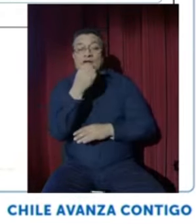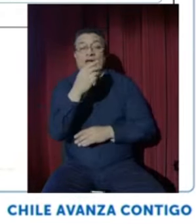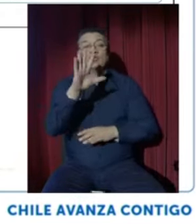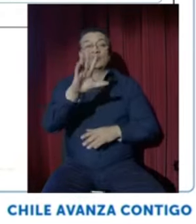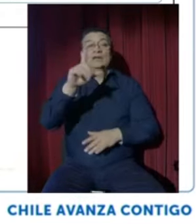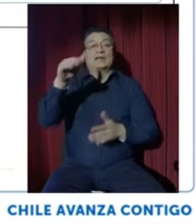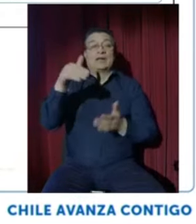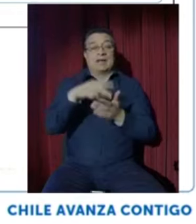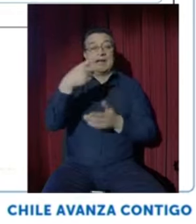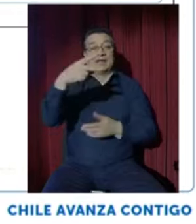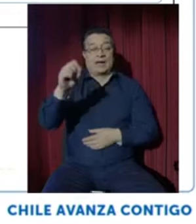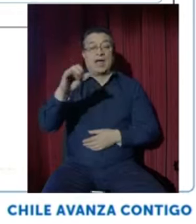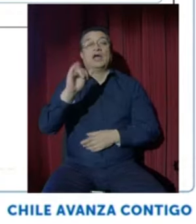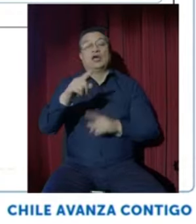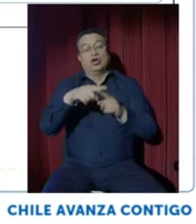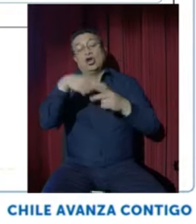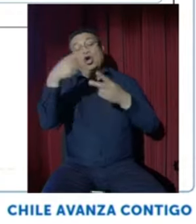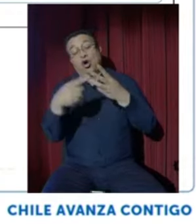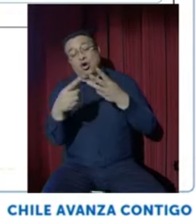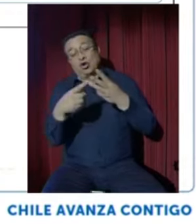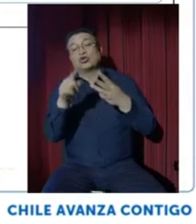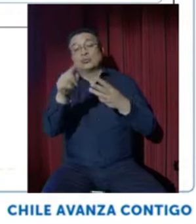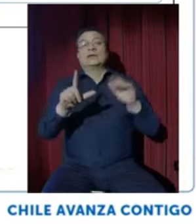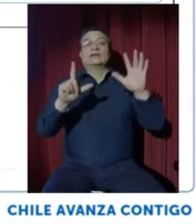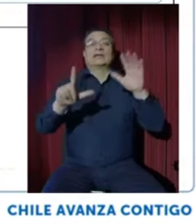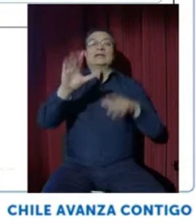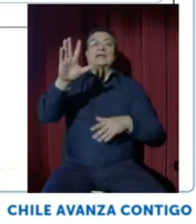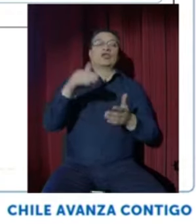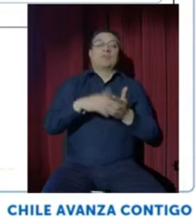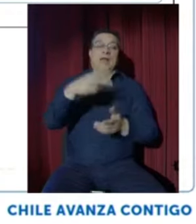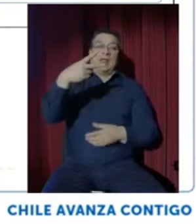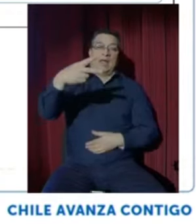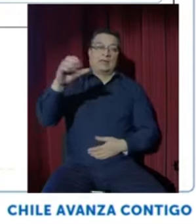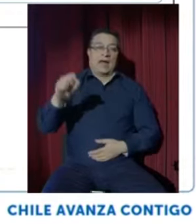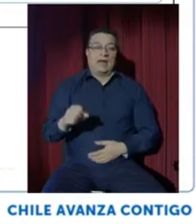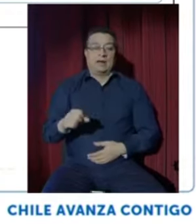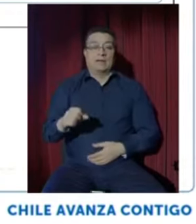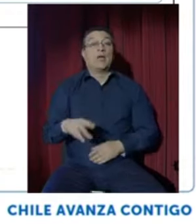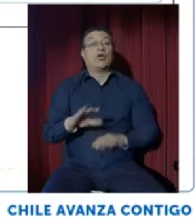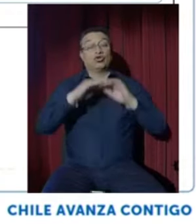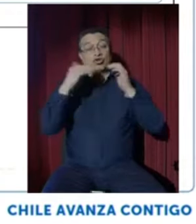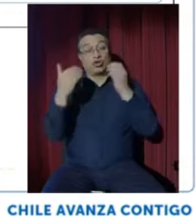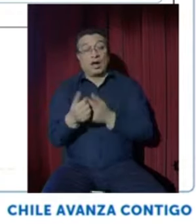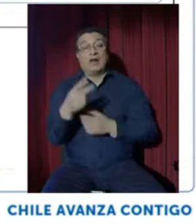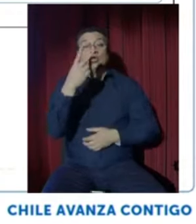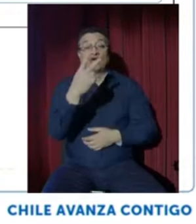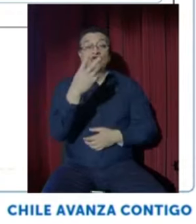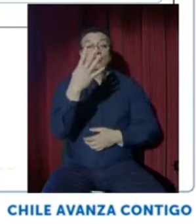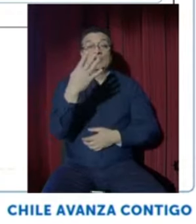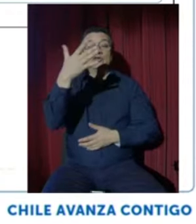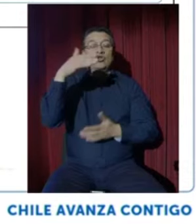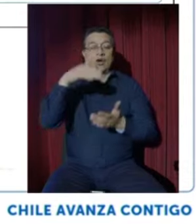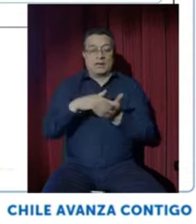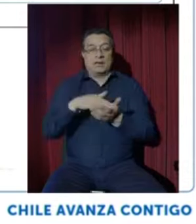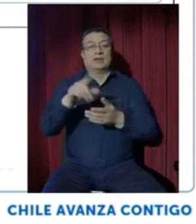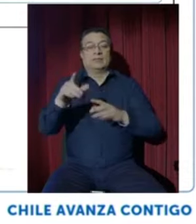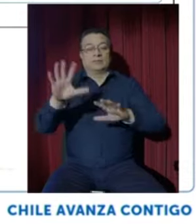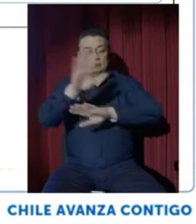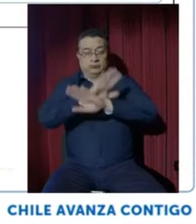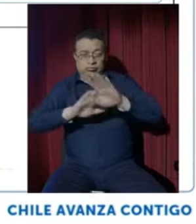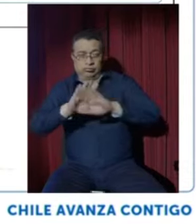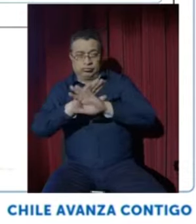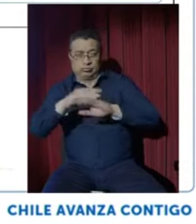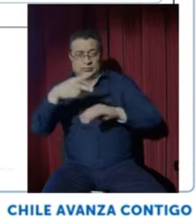el Parque Nacional de las eras de Santiago con 75,000 haas 240,000 nuevas hectáreas en protección de ecosistemas